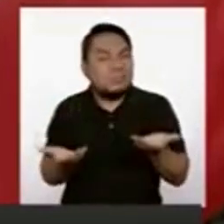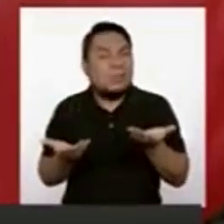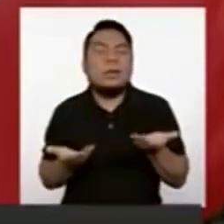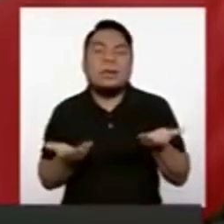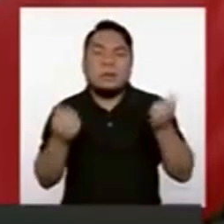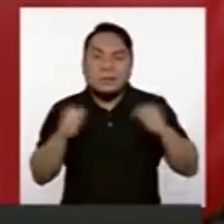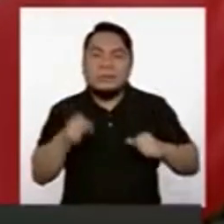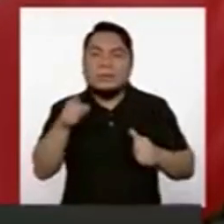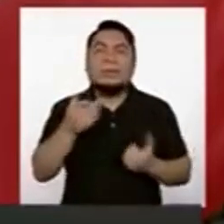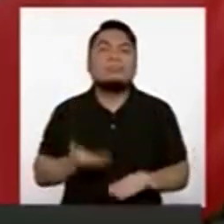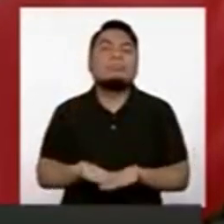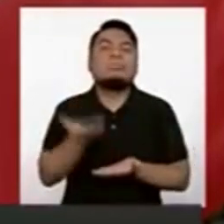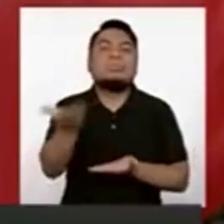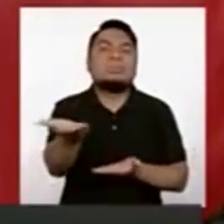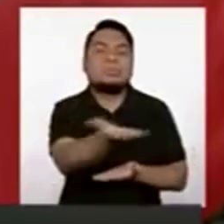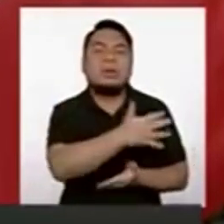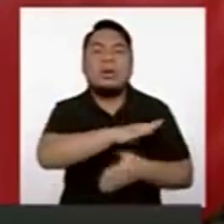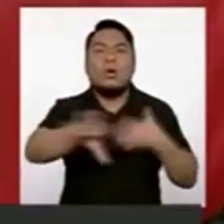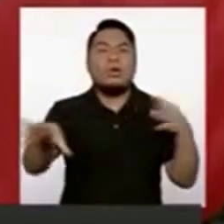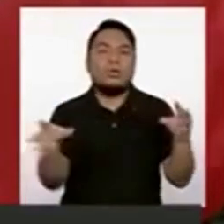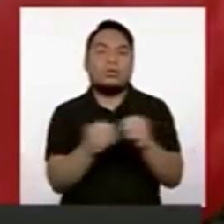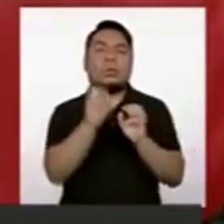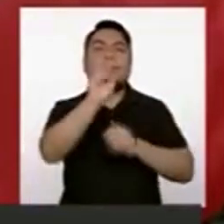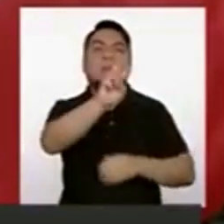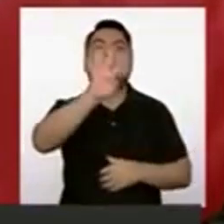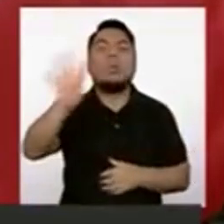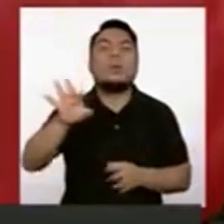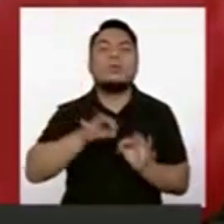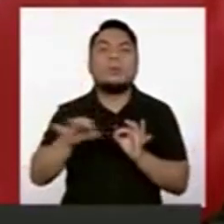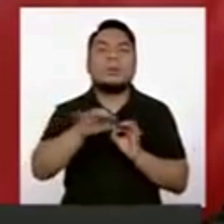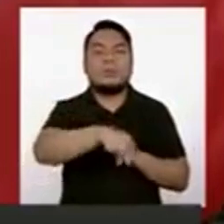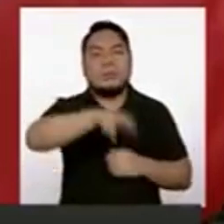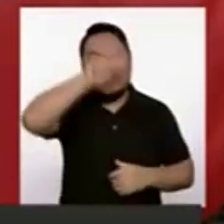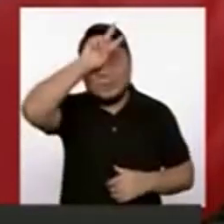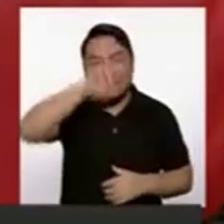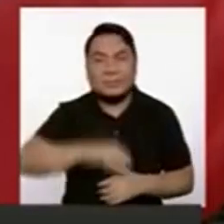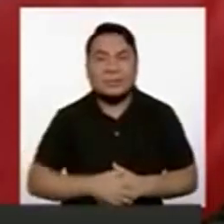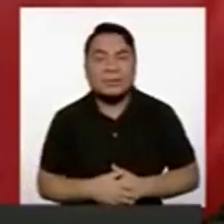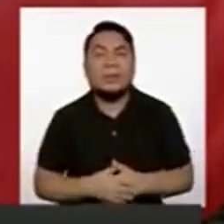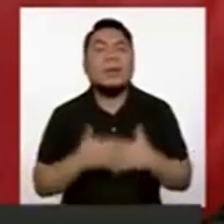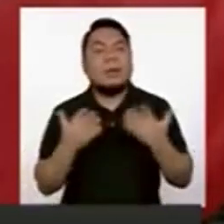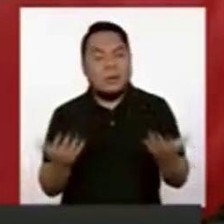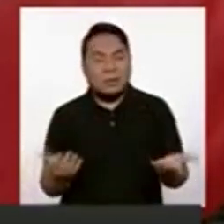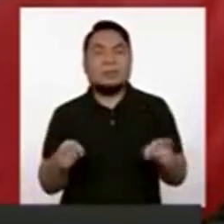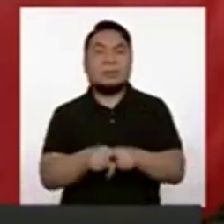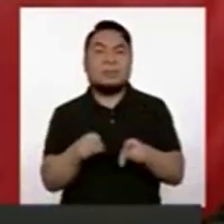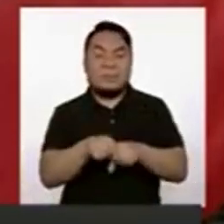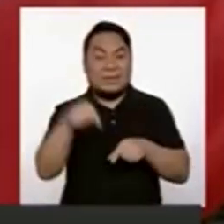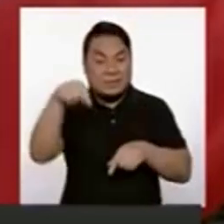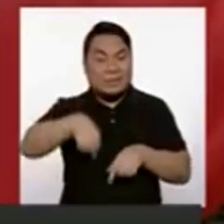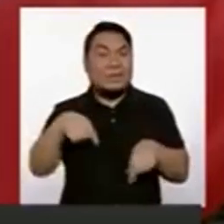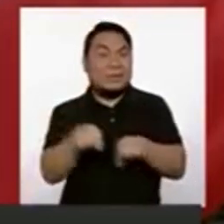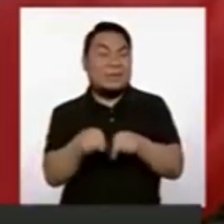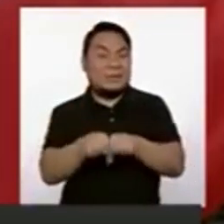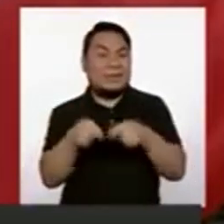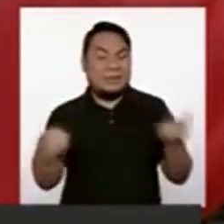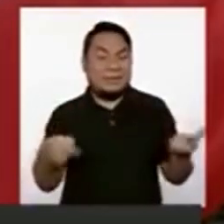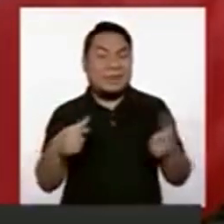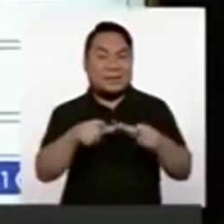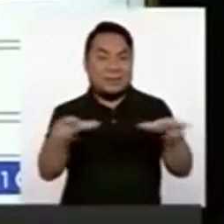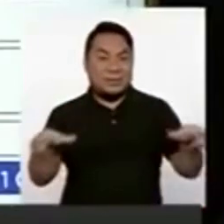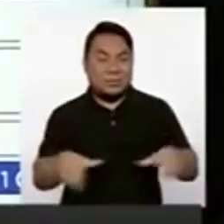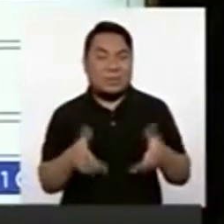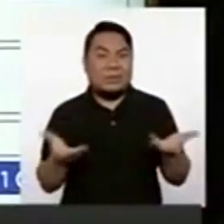está distribuido en todas las 24 regiones del país. Obviamente, también aquí en la